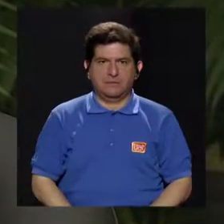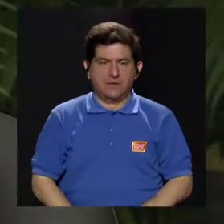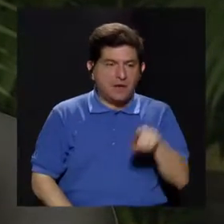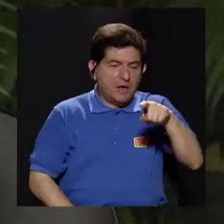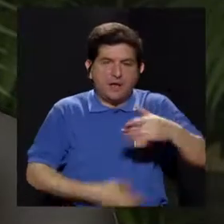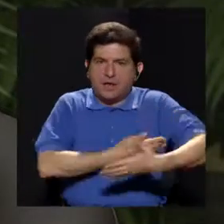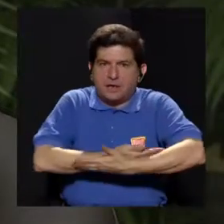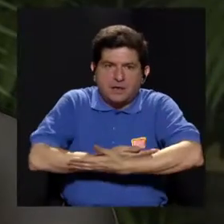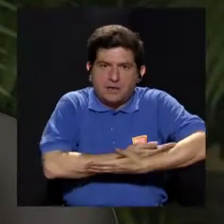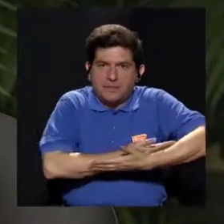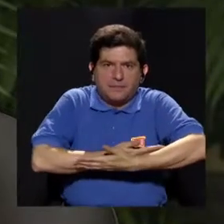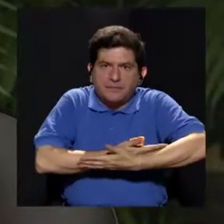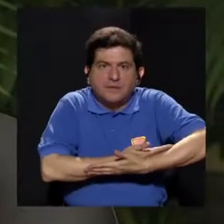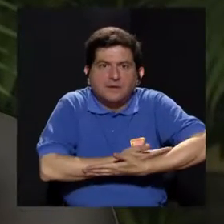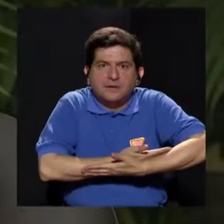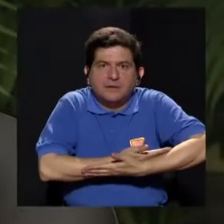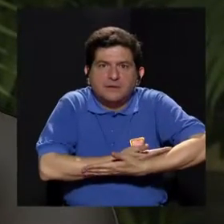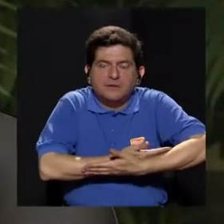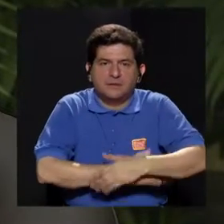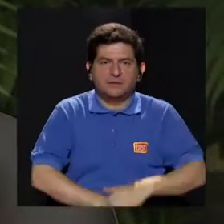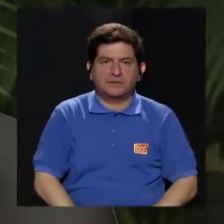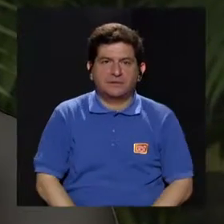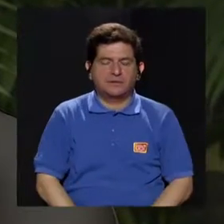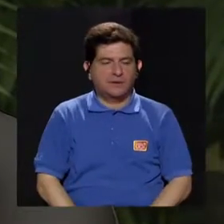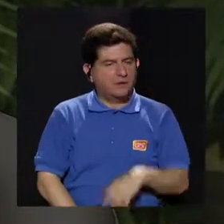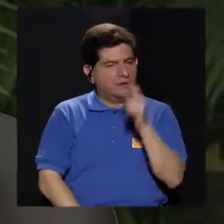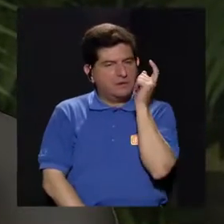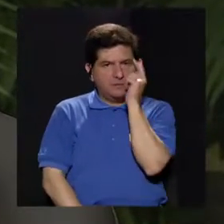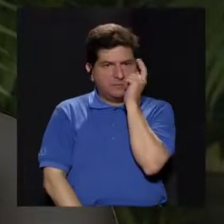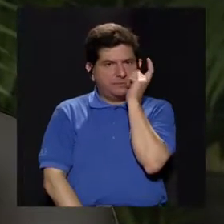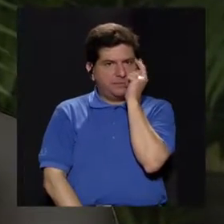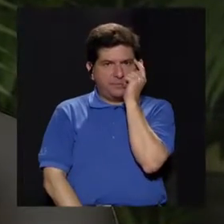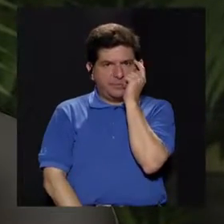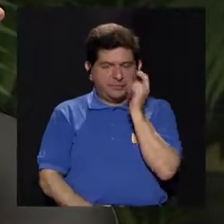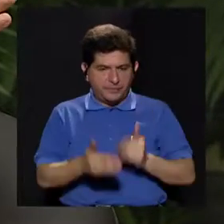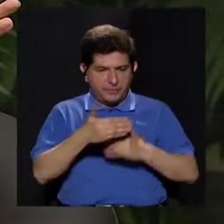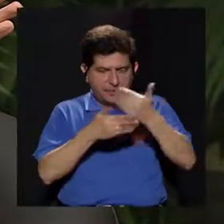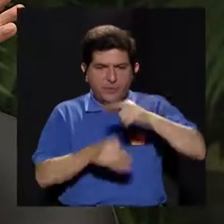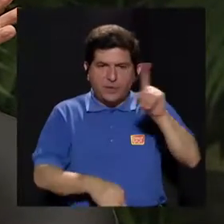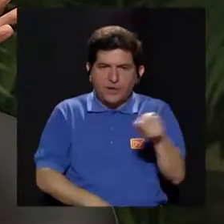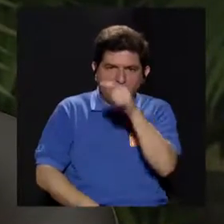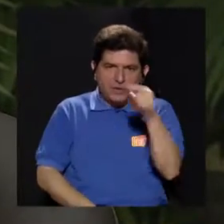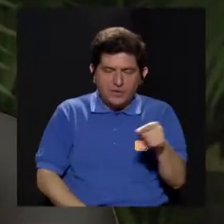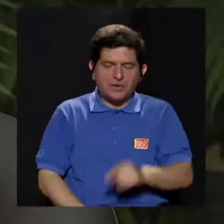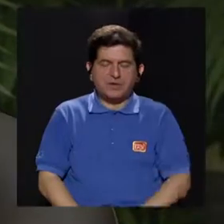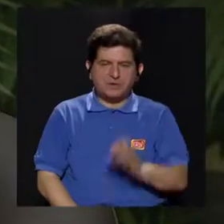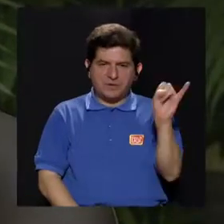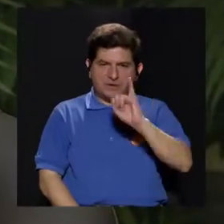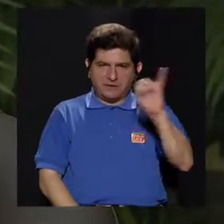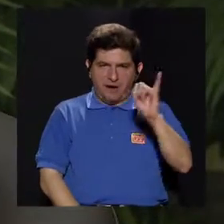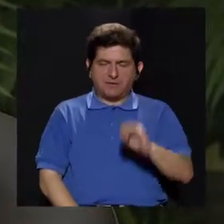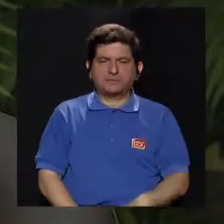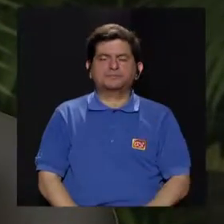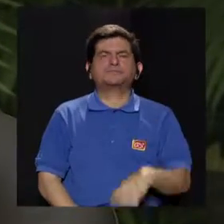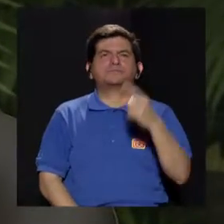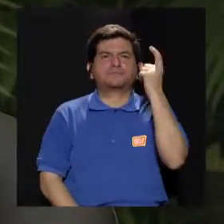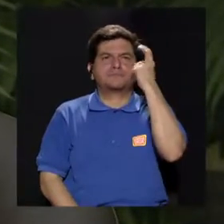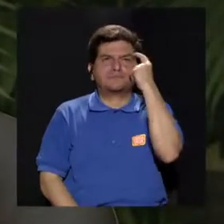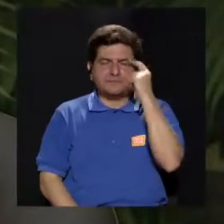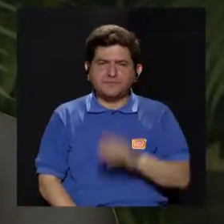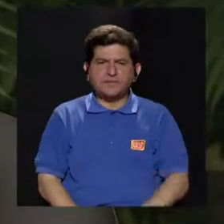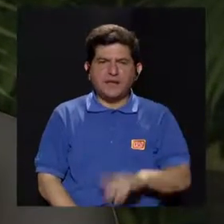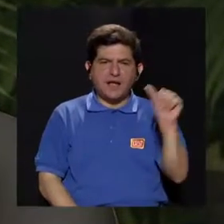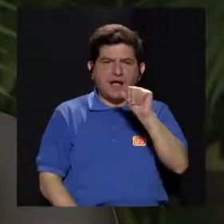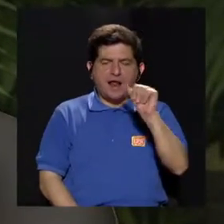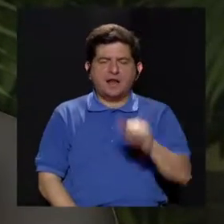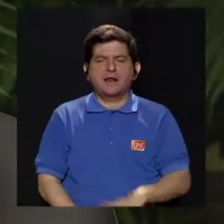en esos bebés hay que pensar, luego de descartar una infección, hay que pensar en